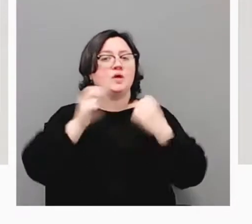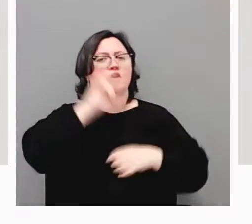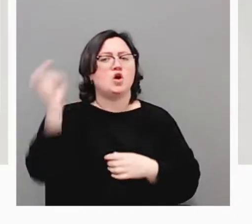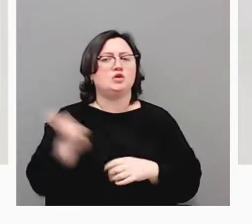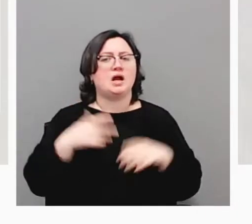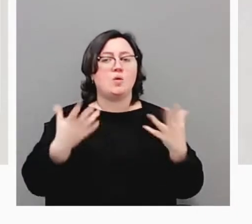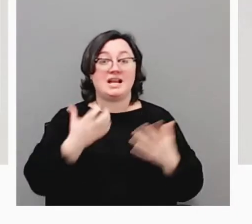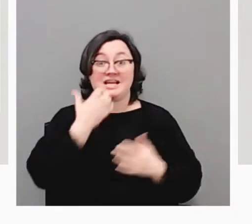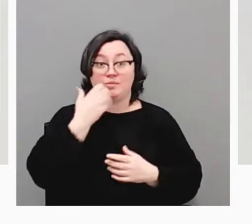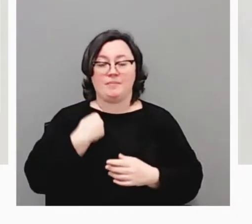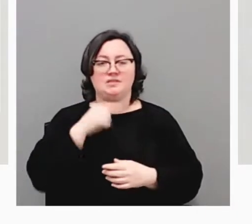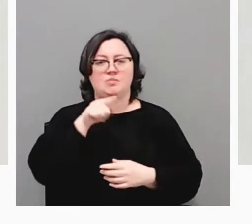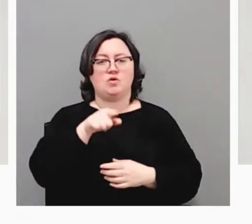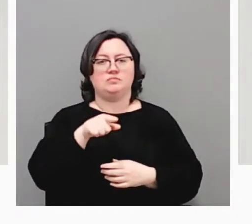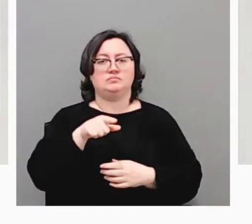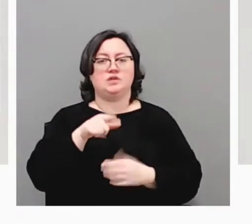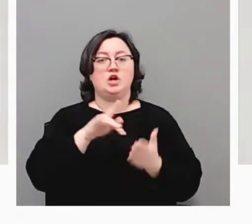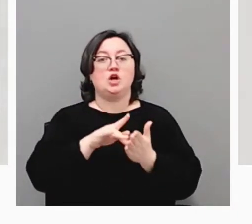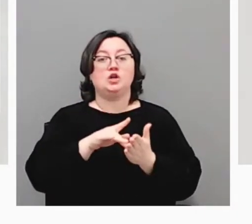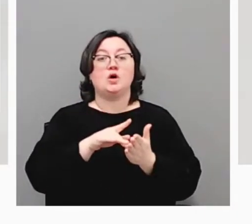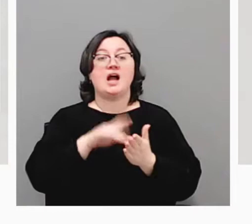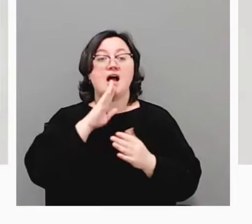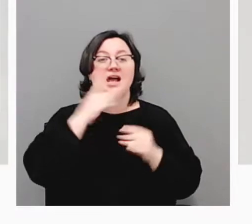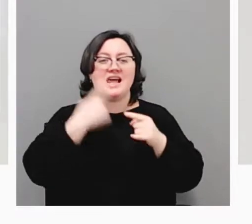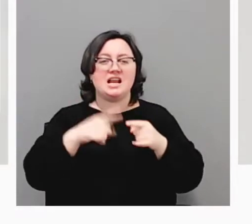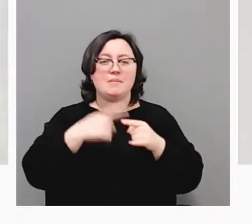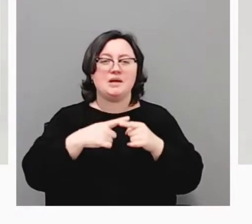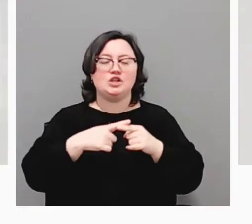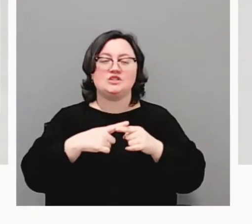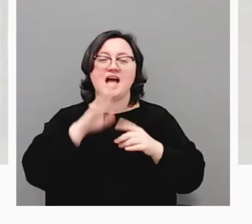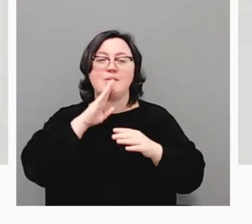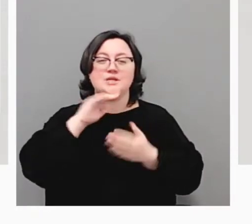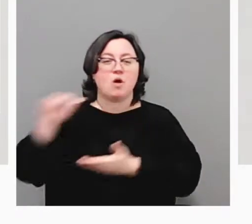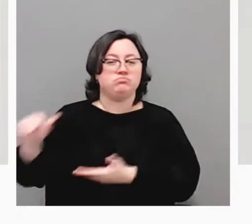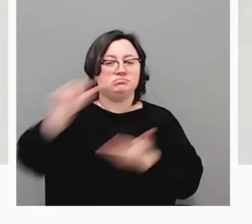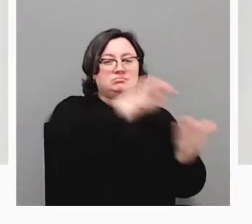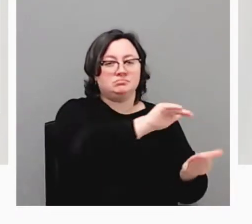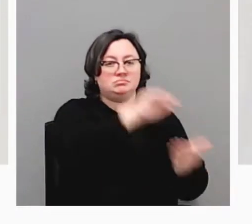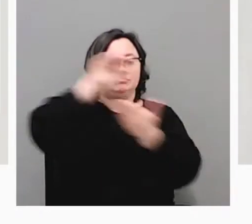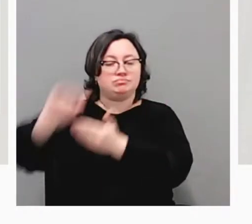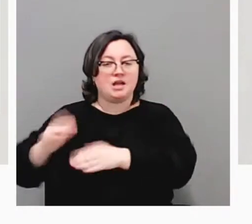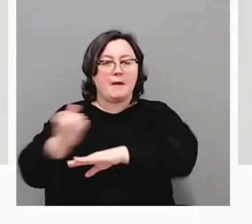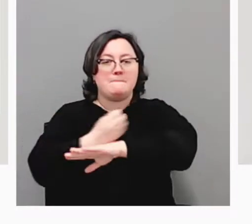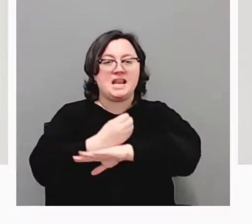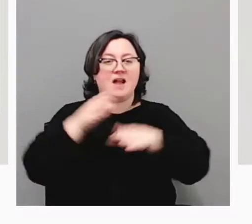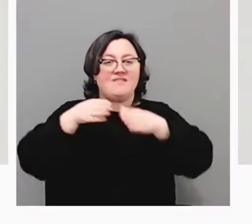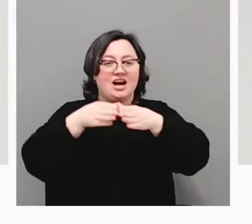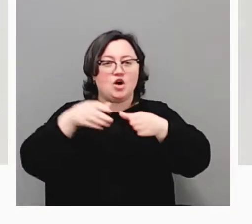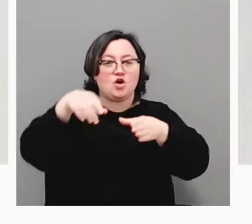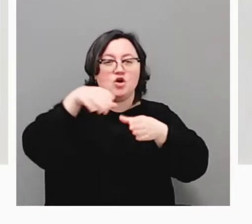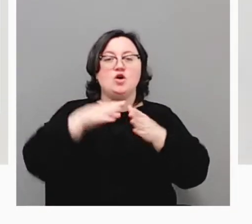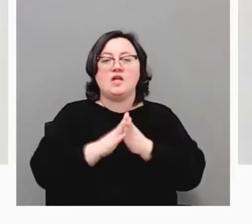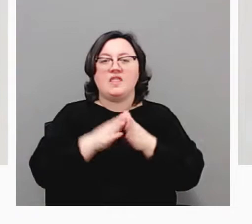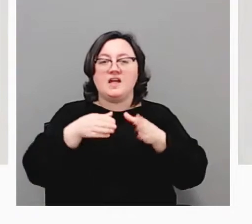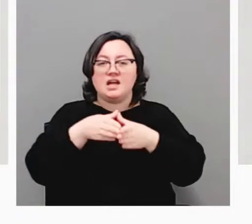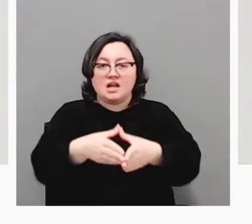es precisamente la restauración de estos elementos de carga y descarga de mineral en los barcos, ¿no? El muelle de Río Tinto, el